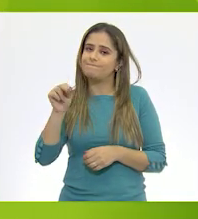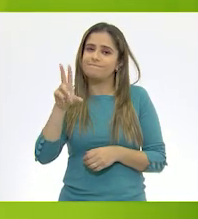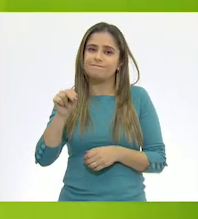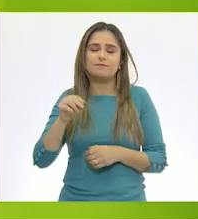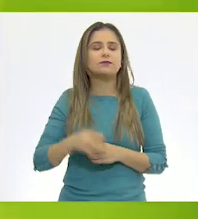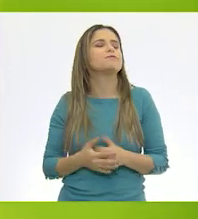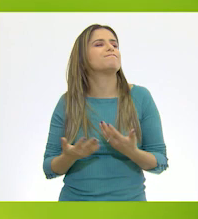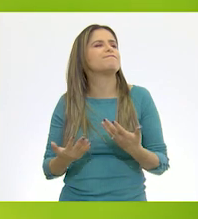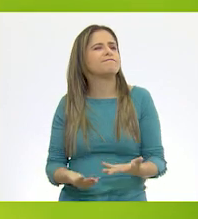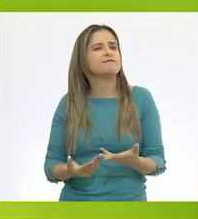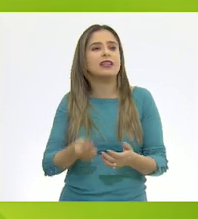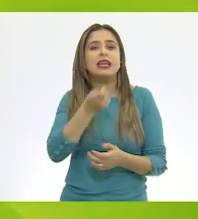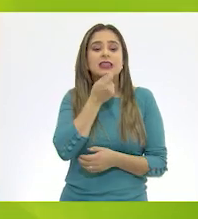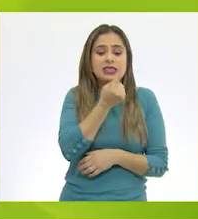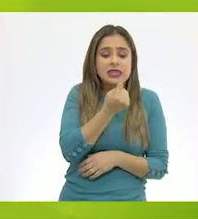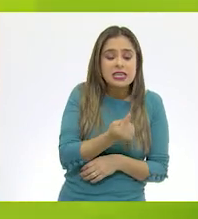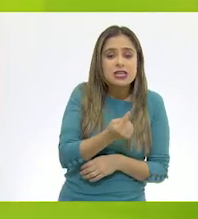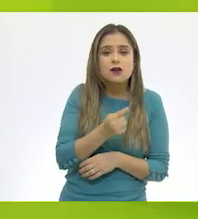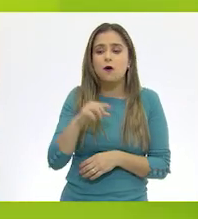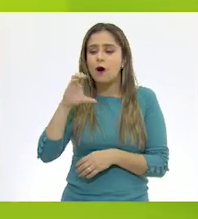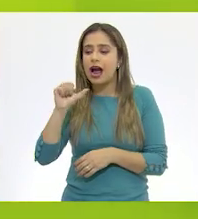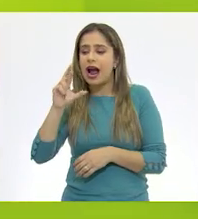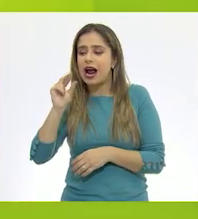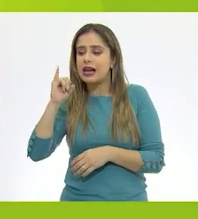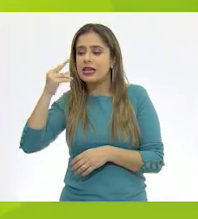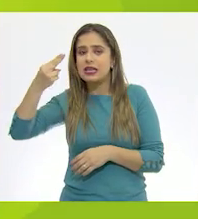¿O quizá con cariño?